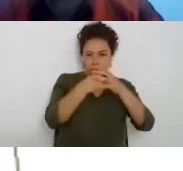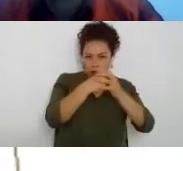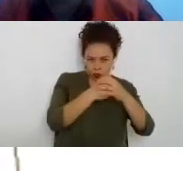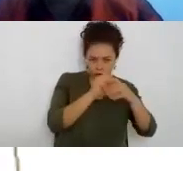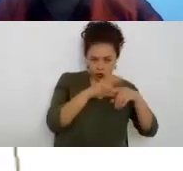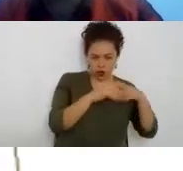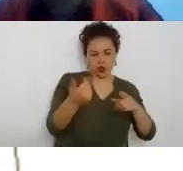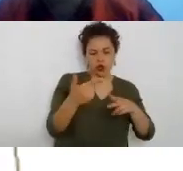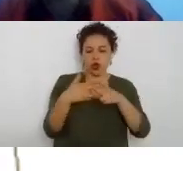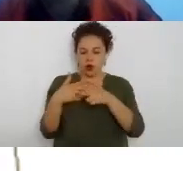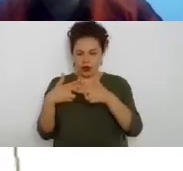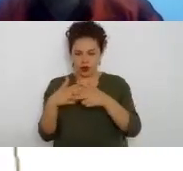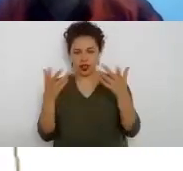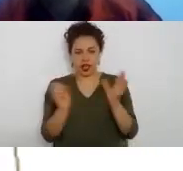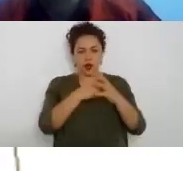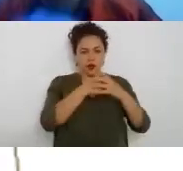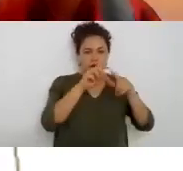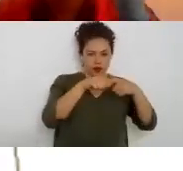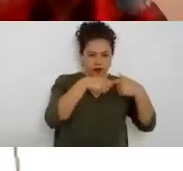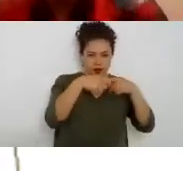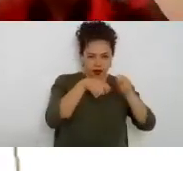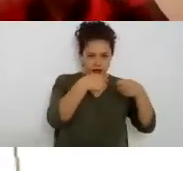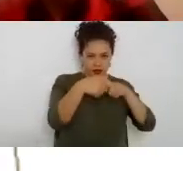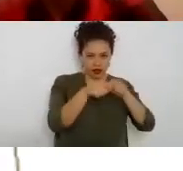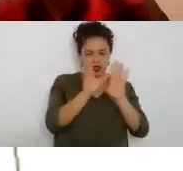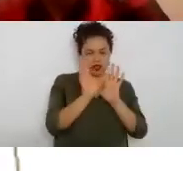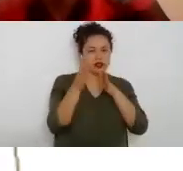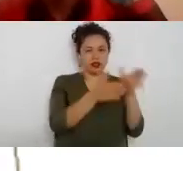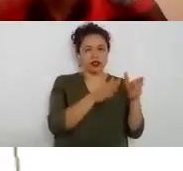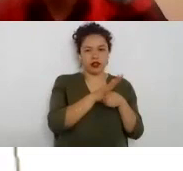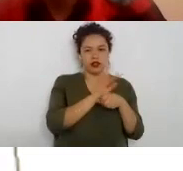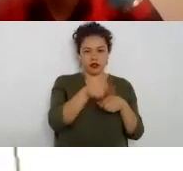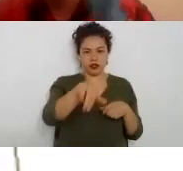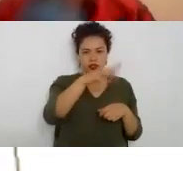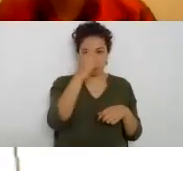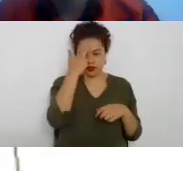óseos. En los articulares, ¿qué encasillábamos en esa parte? ¿Recordarán?